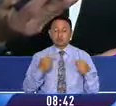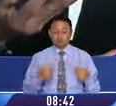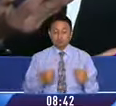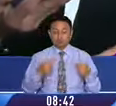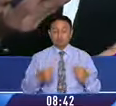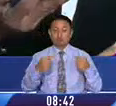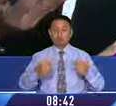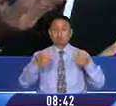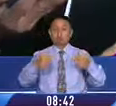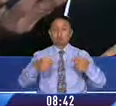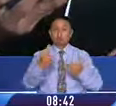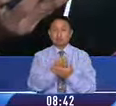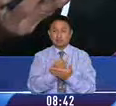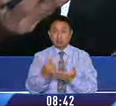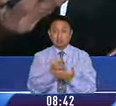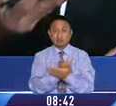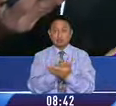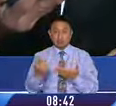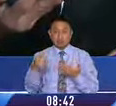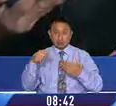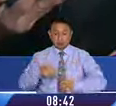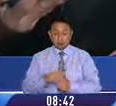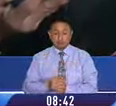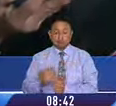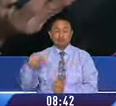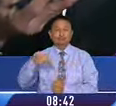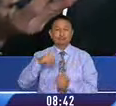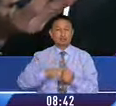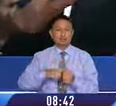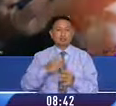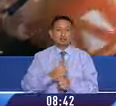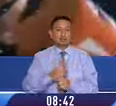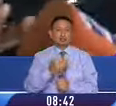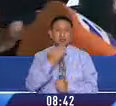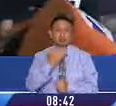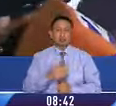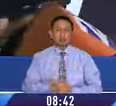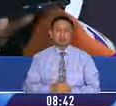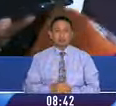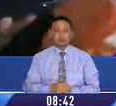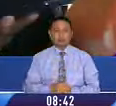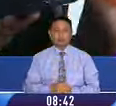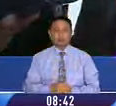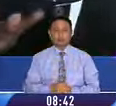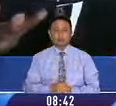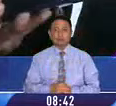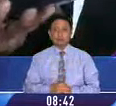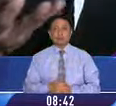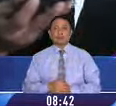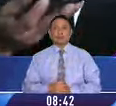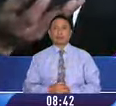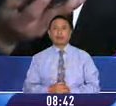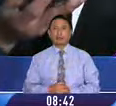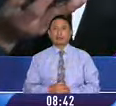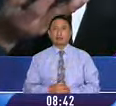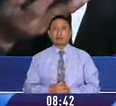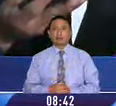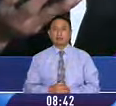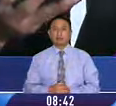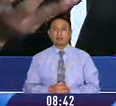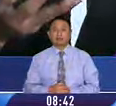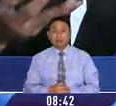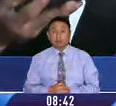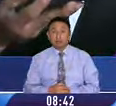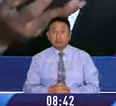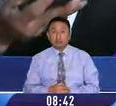que vamos a tener semana a semana para tomar el pulso a la seguridad de Quito. ¿Uniformados a la seguridad de Quito?